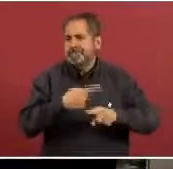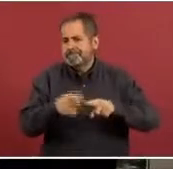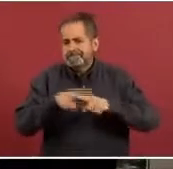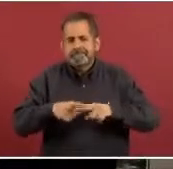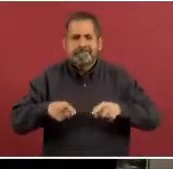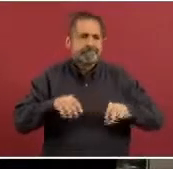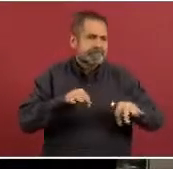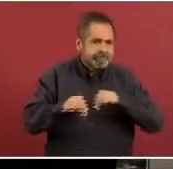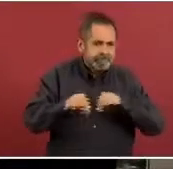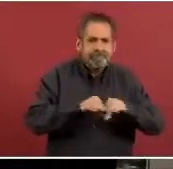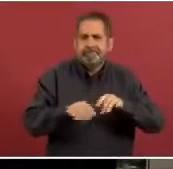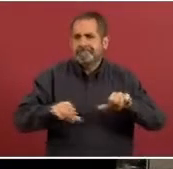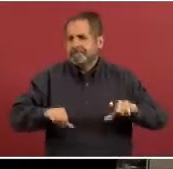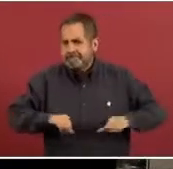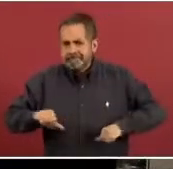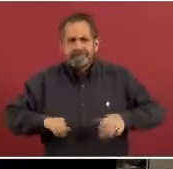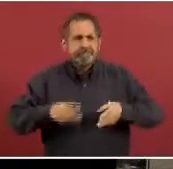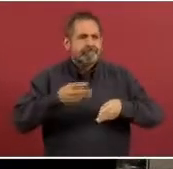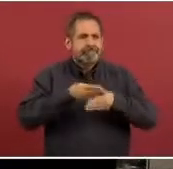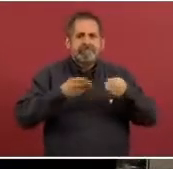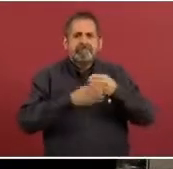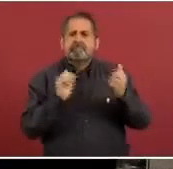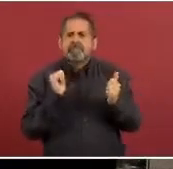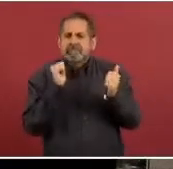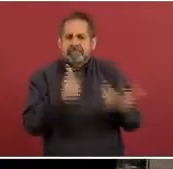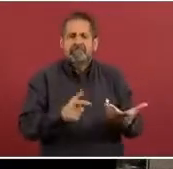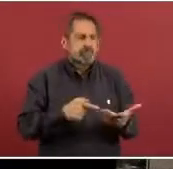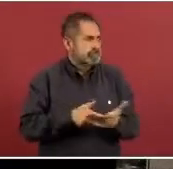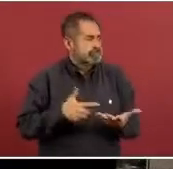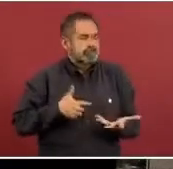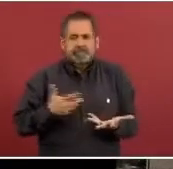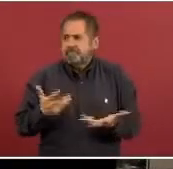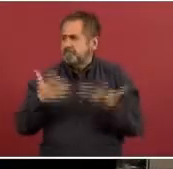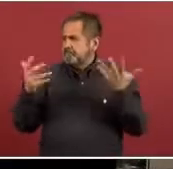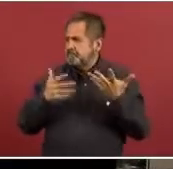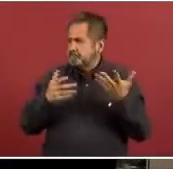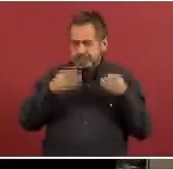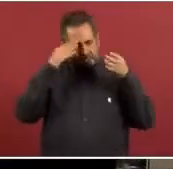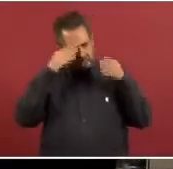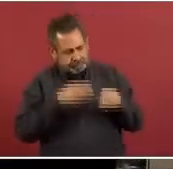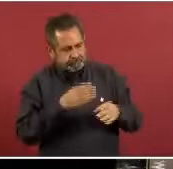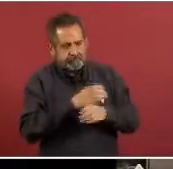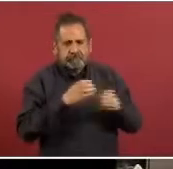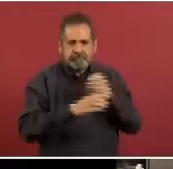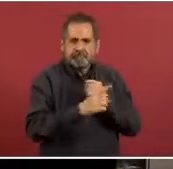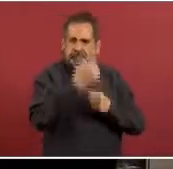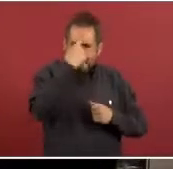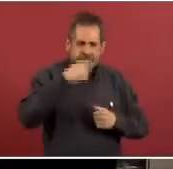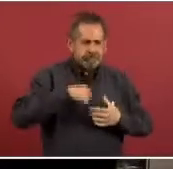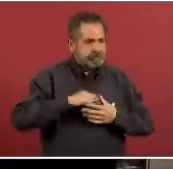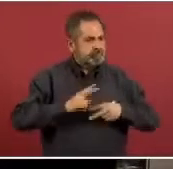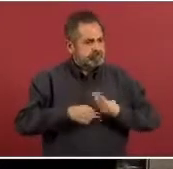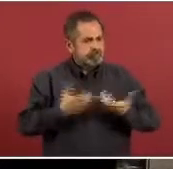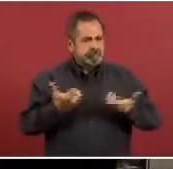una serie de materiales, de cosas que hacer en este tiempo que tenemos para